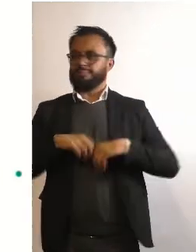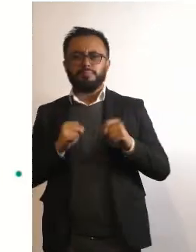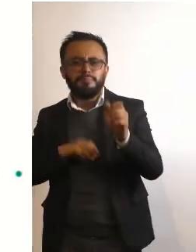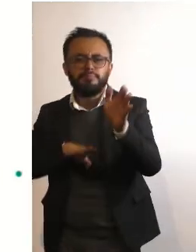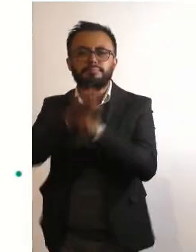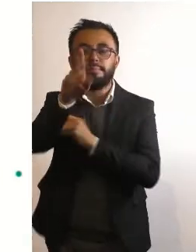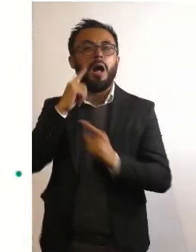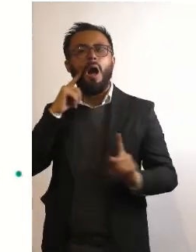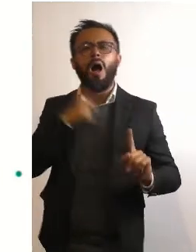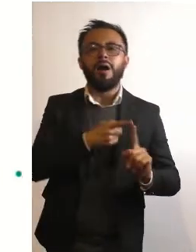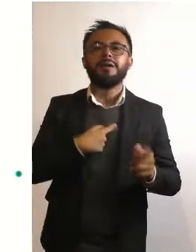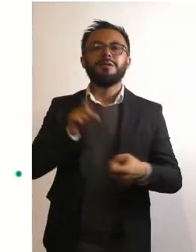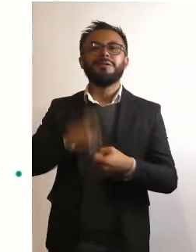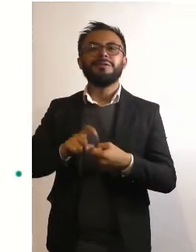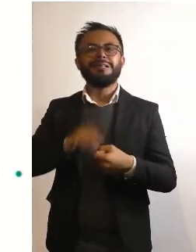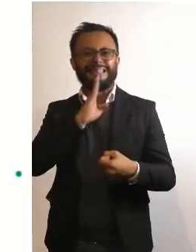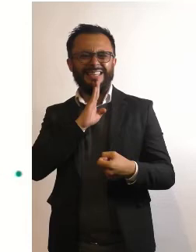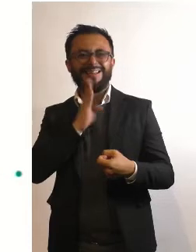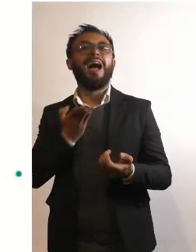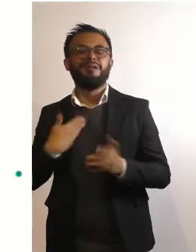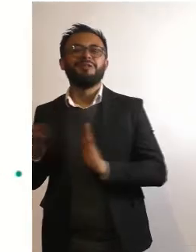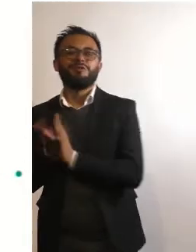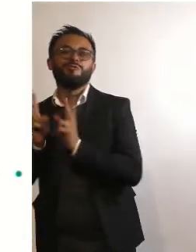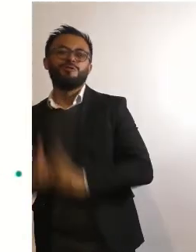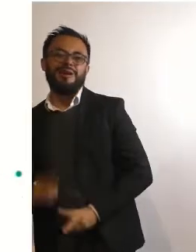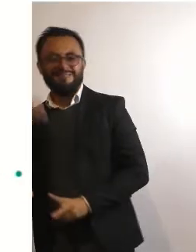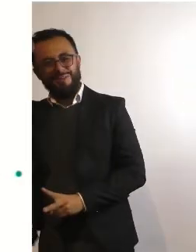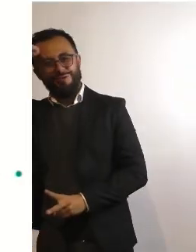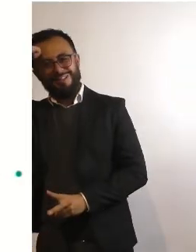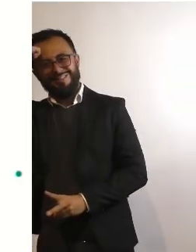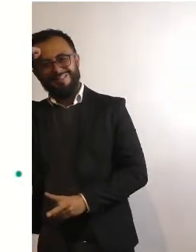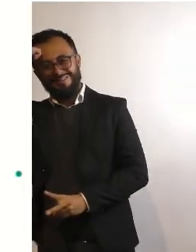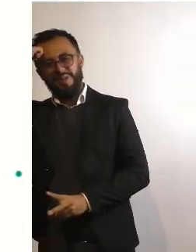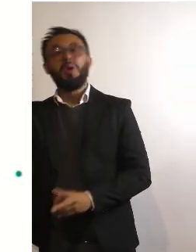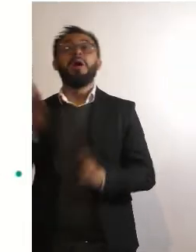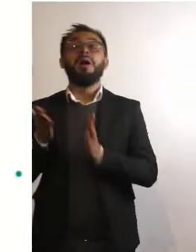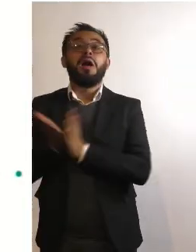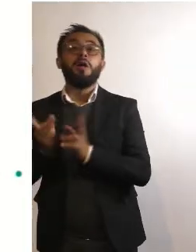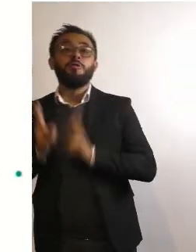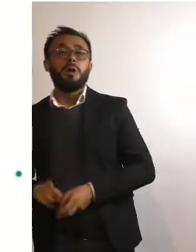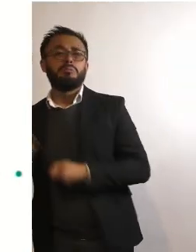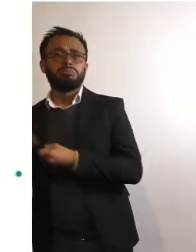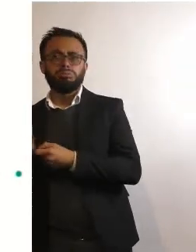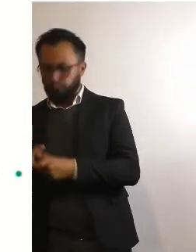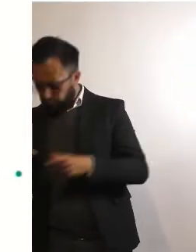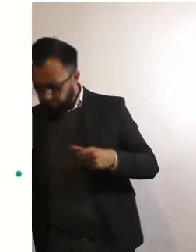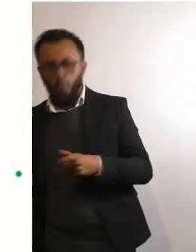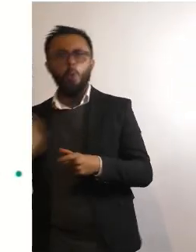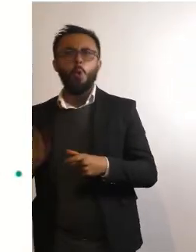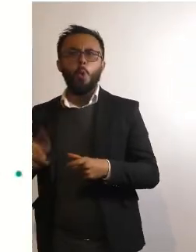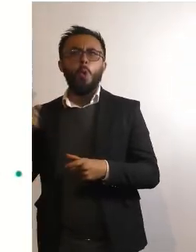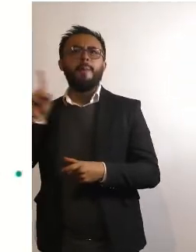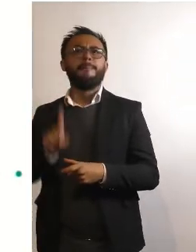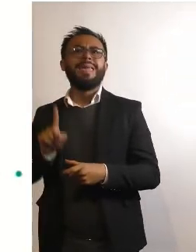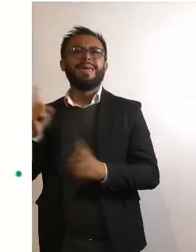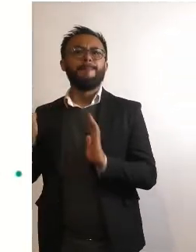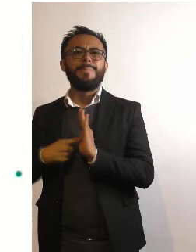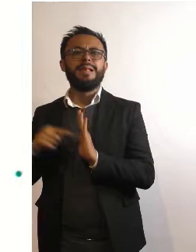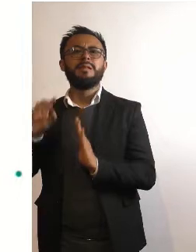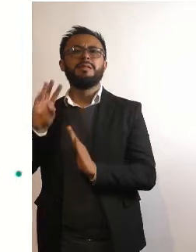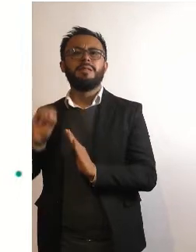así se han beneficiado 1.042 estudiantes, y semestralmente se han pasado de 39 a